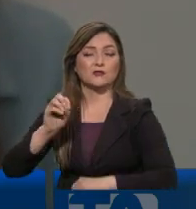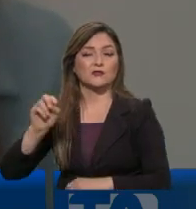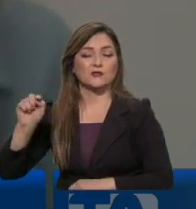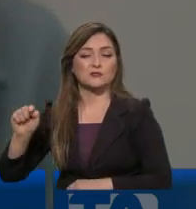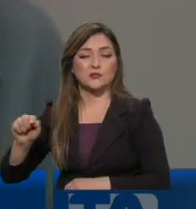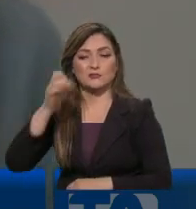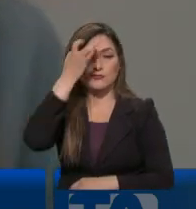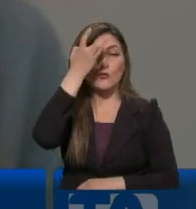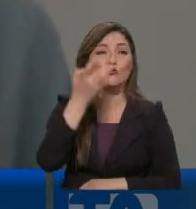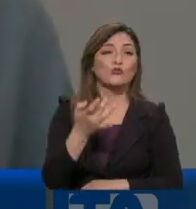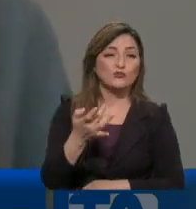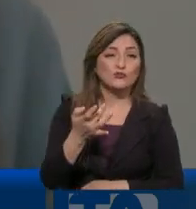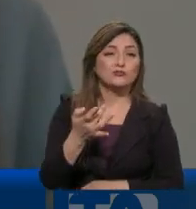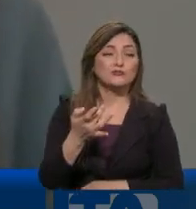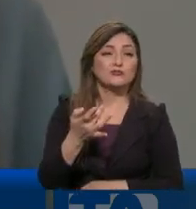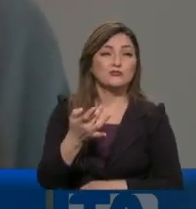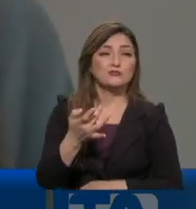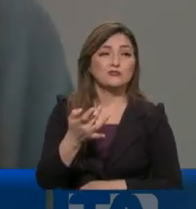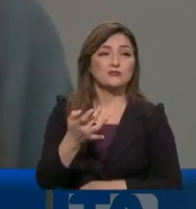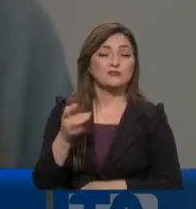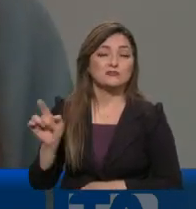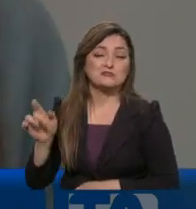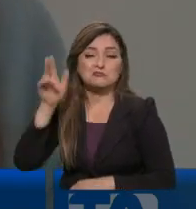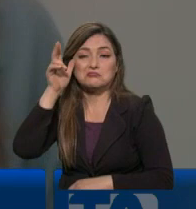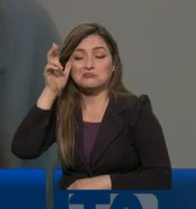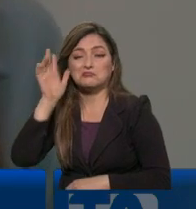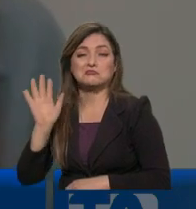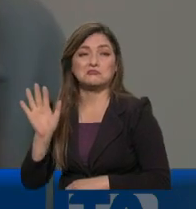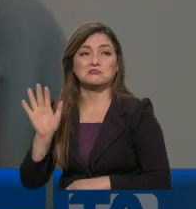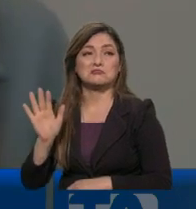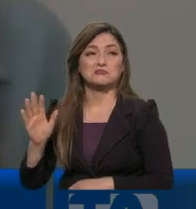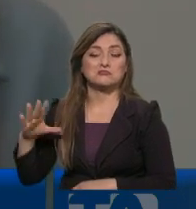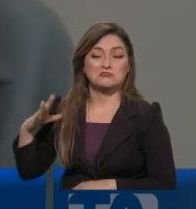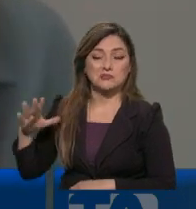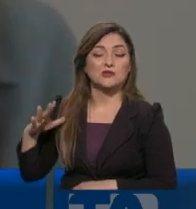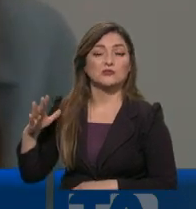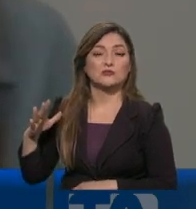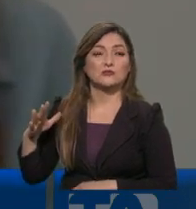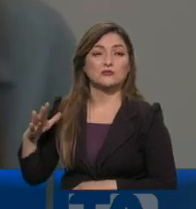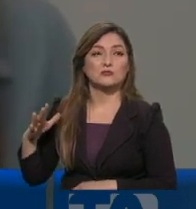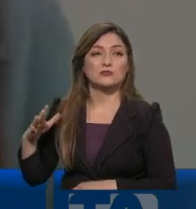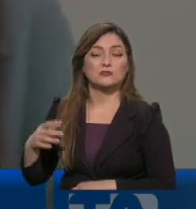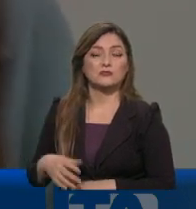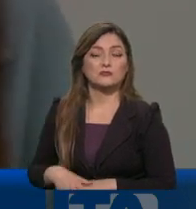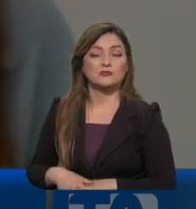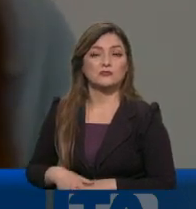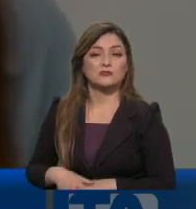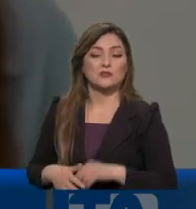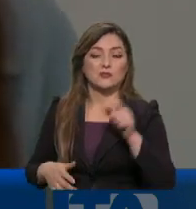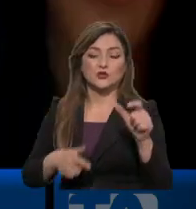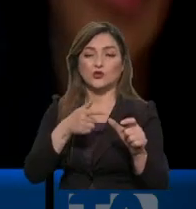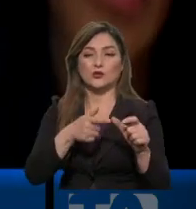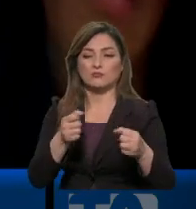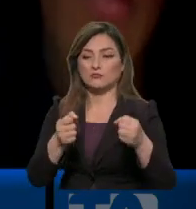qué? Porque lo que ellos aluden es que el señor no tiene